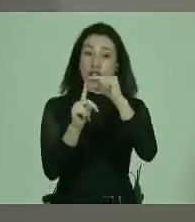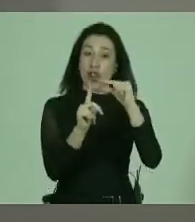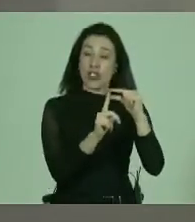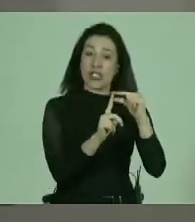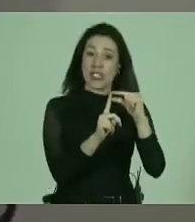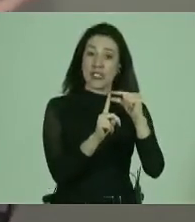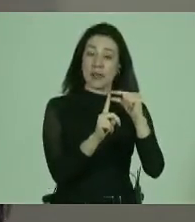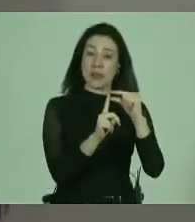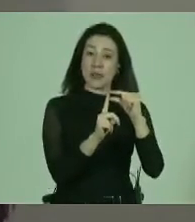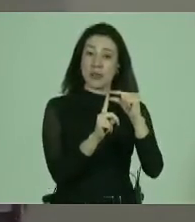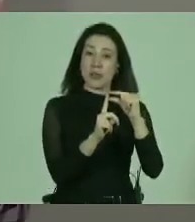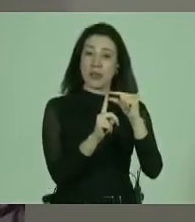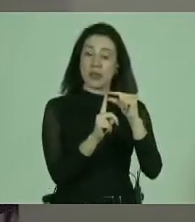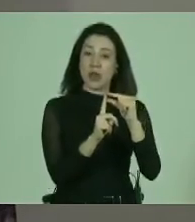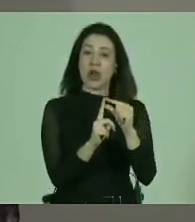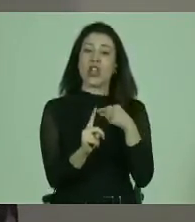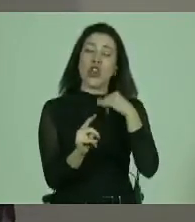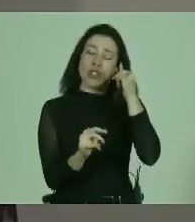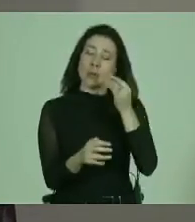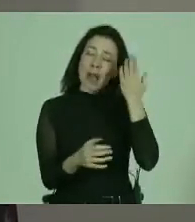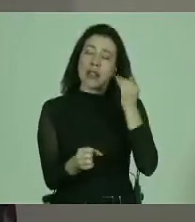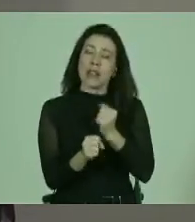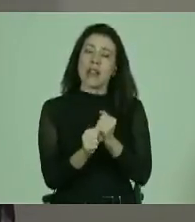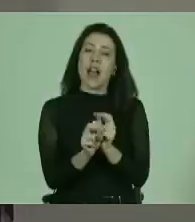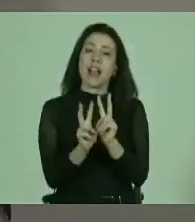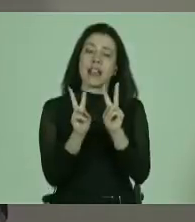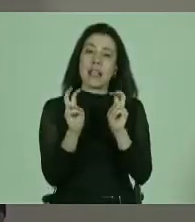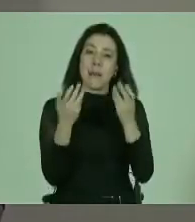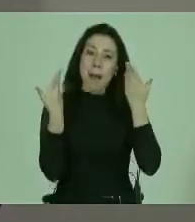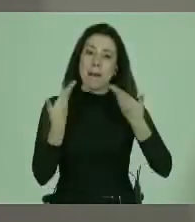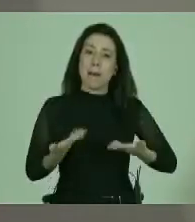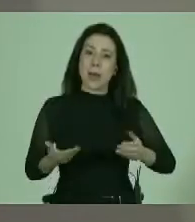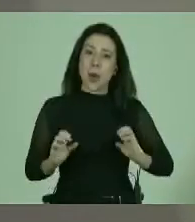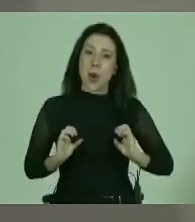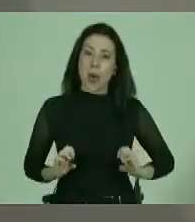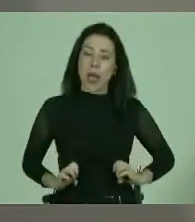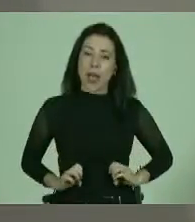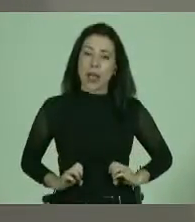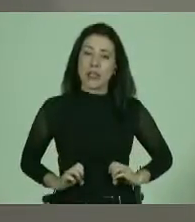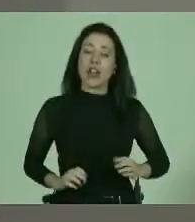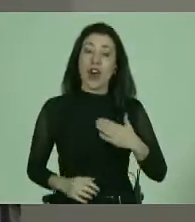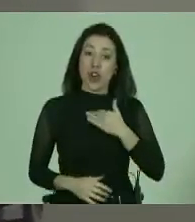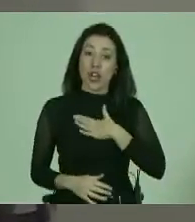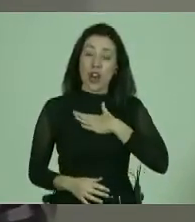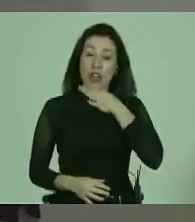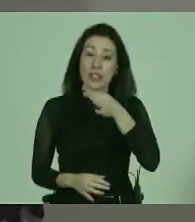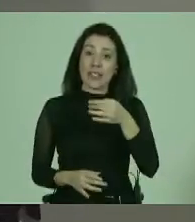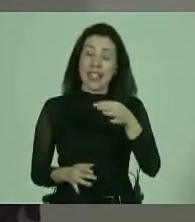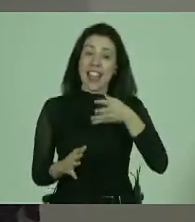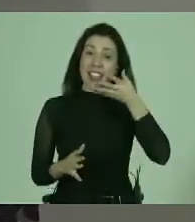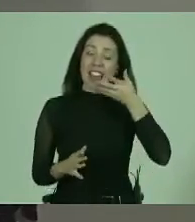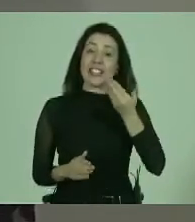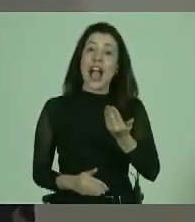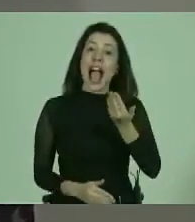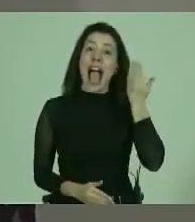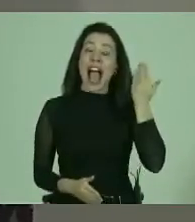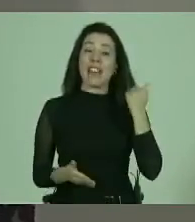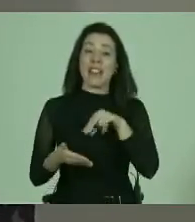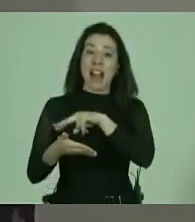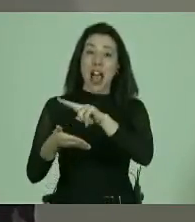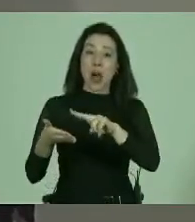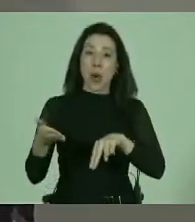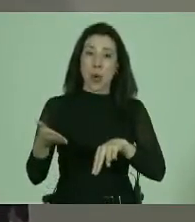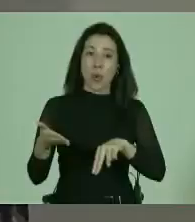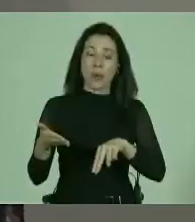cuales bajo cuyo paraguas yo siempre había trabajado los temas bioéticos querría señalar que esta declaración es anterior a la convención